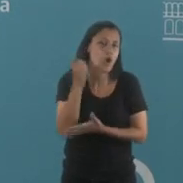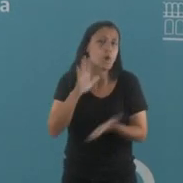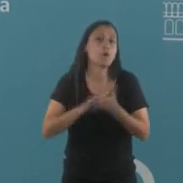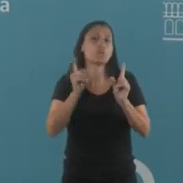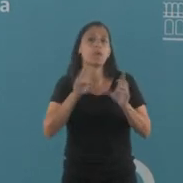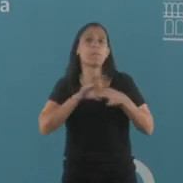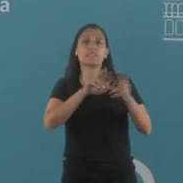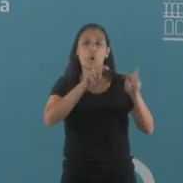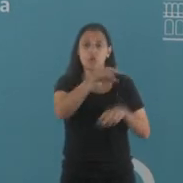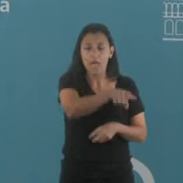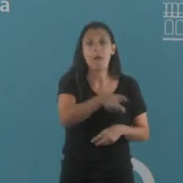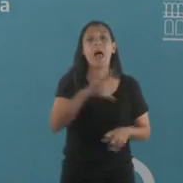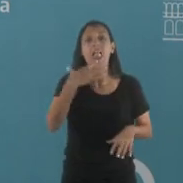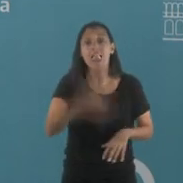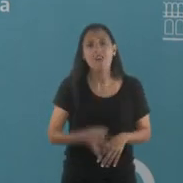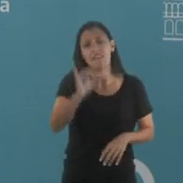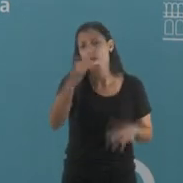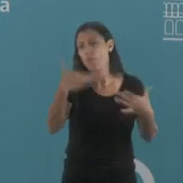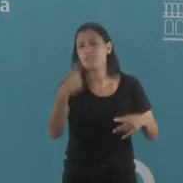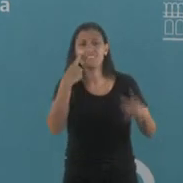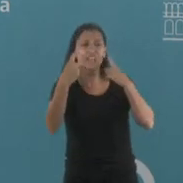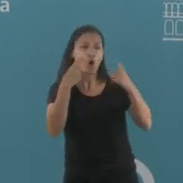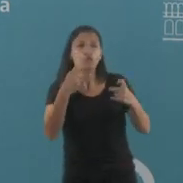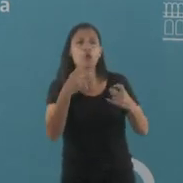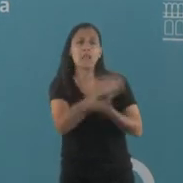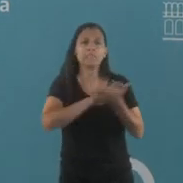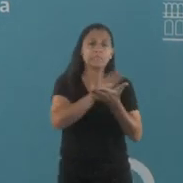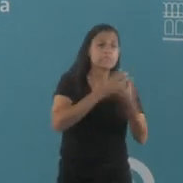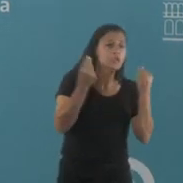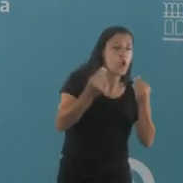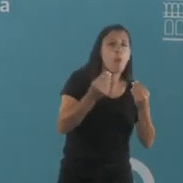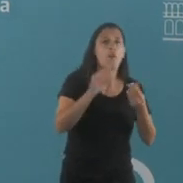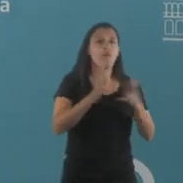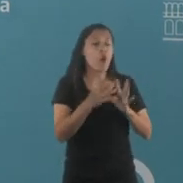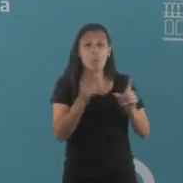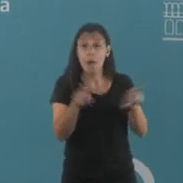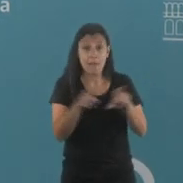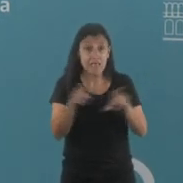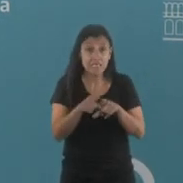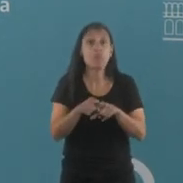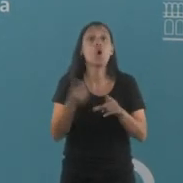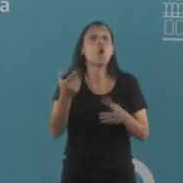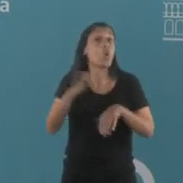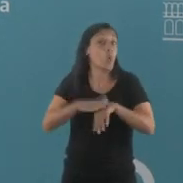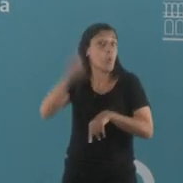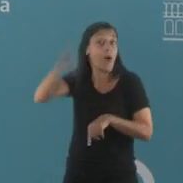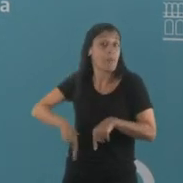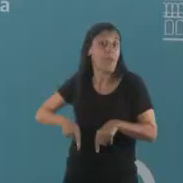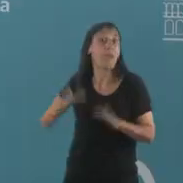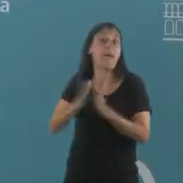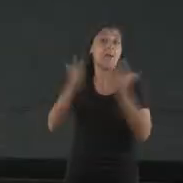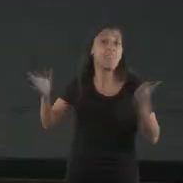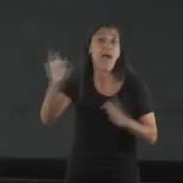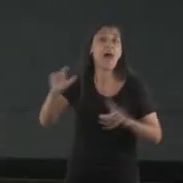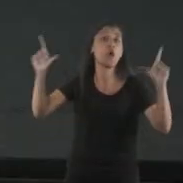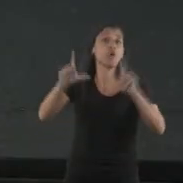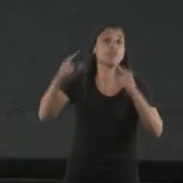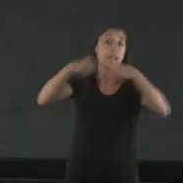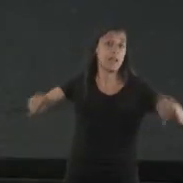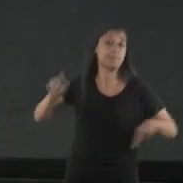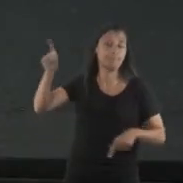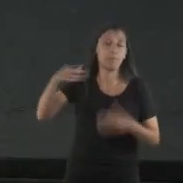tema, la verdad es que es muy difícil muchas veces lidiar contra los títulos de los medios de comunicación. Muchas gracias.